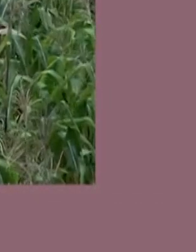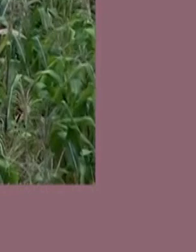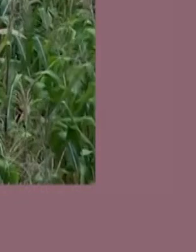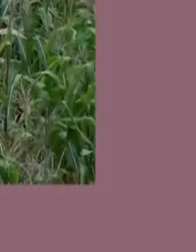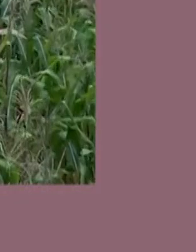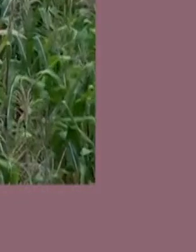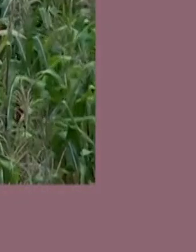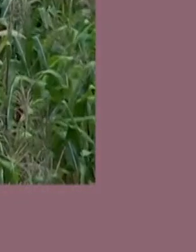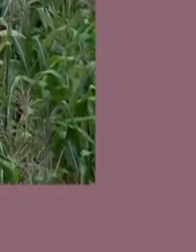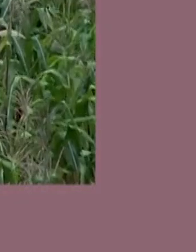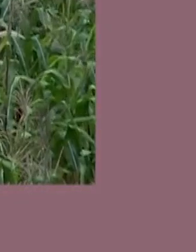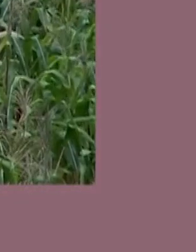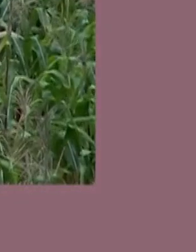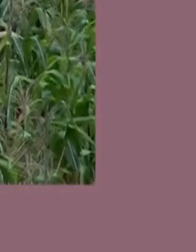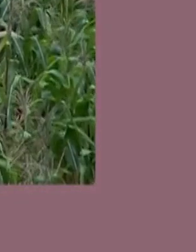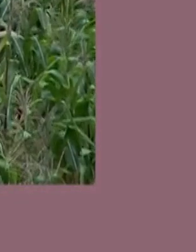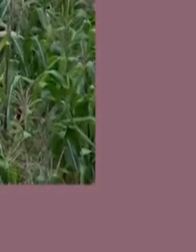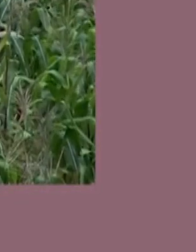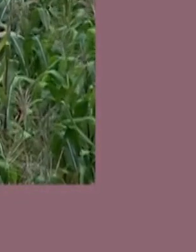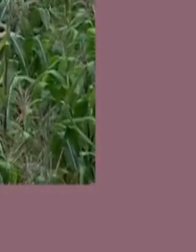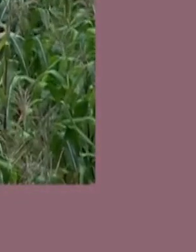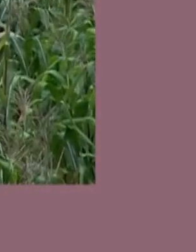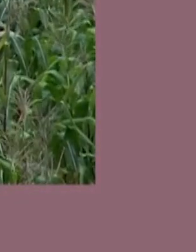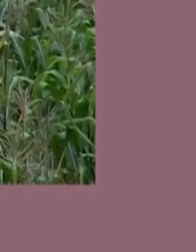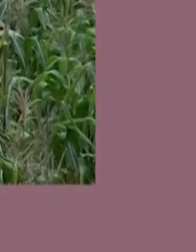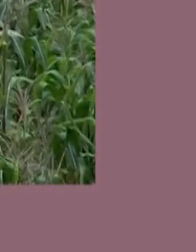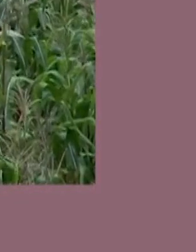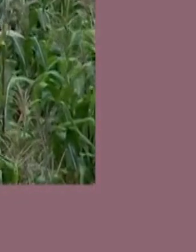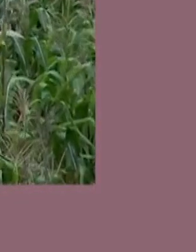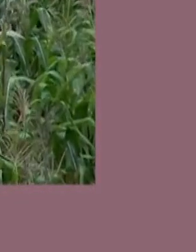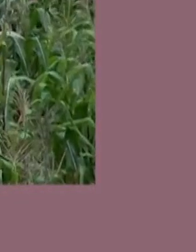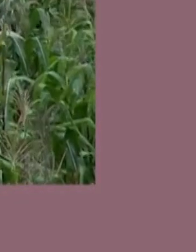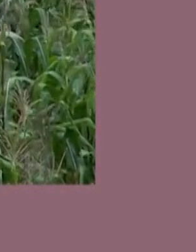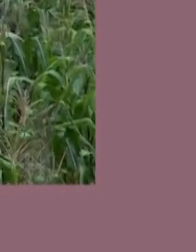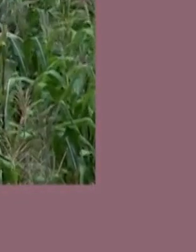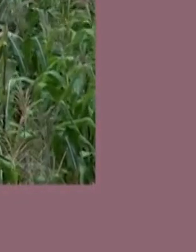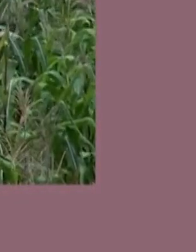nechihuile favor. Tlat pisto que pega ese pedazo lugar, ese pedazo tlali.